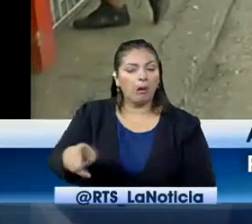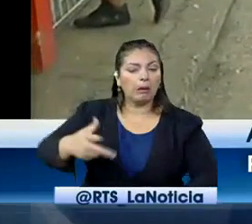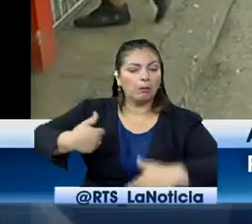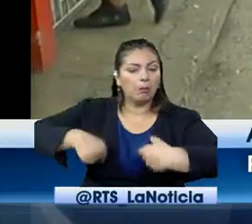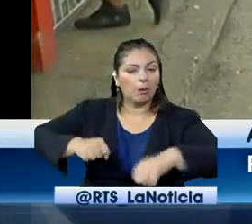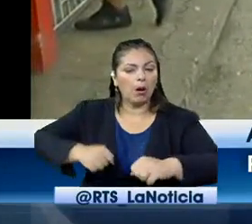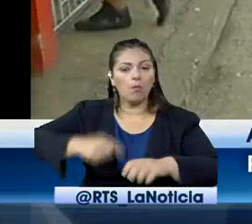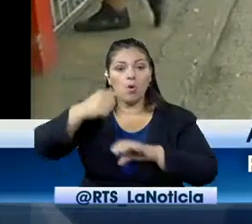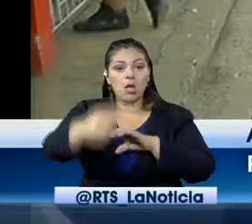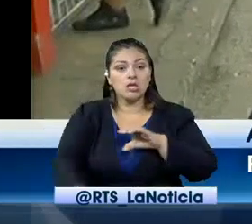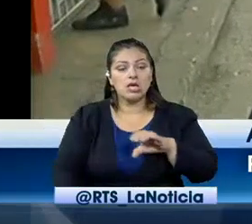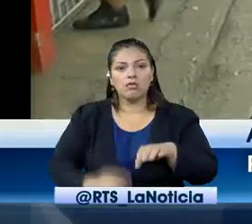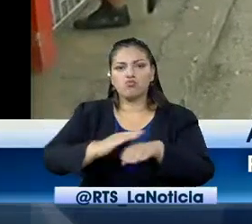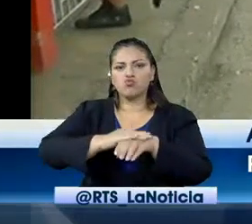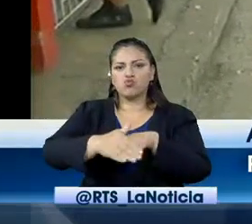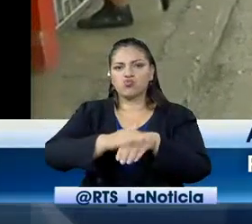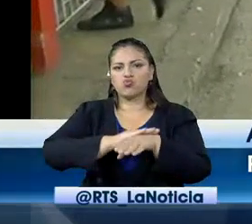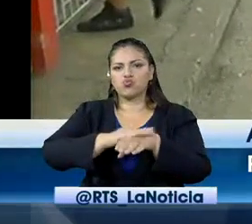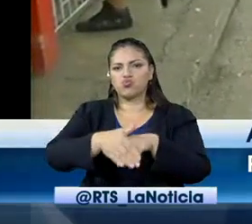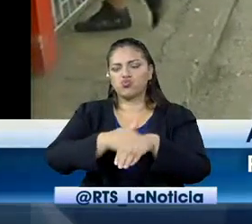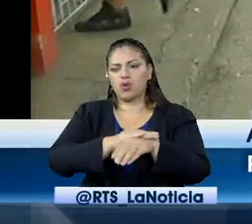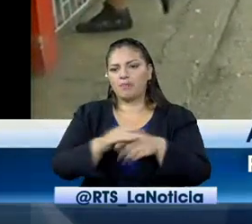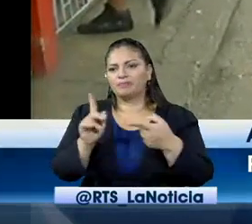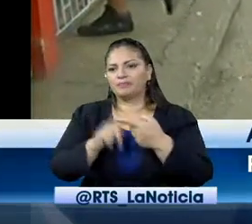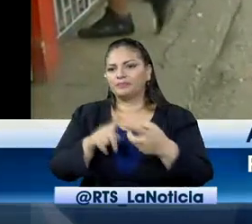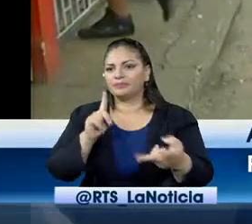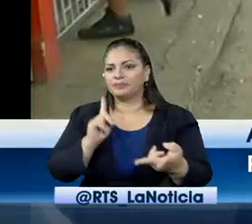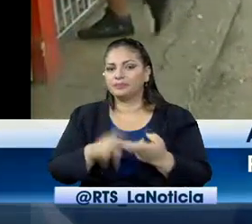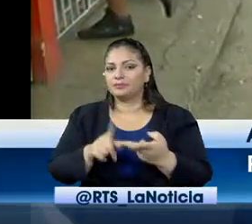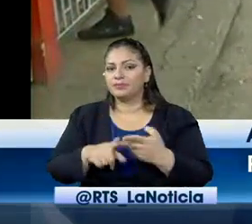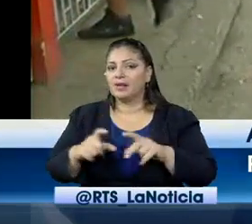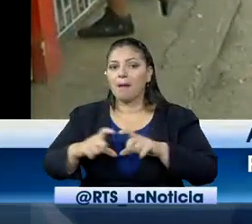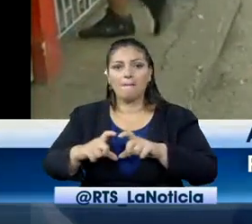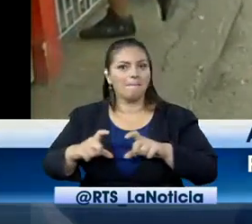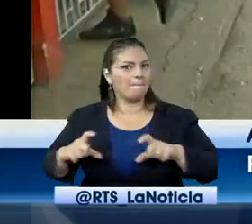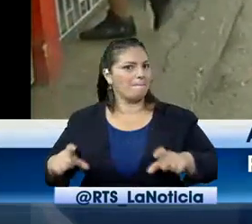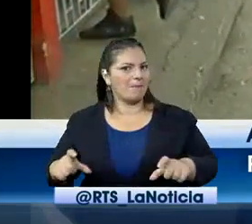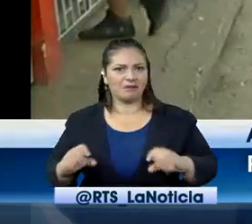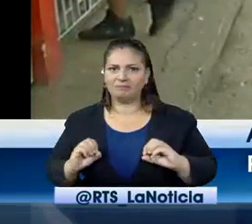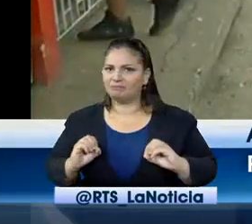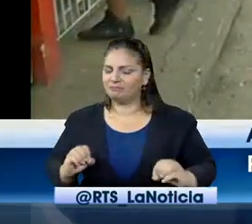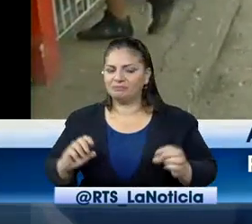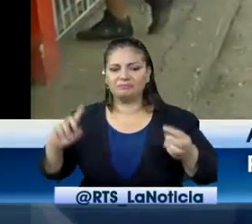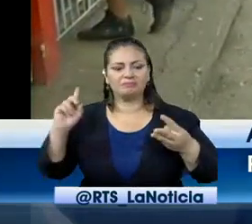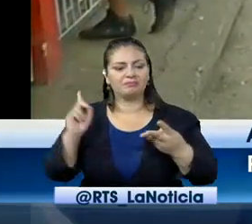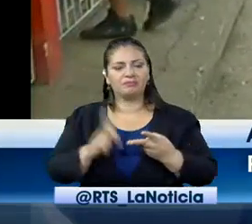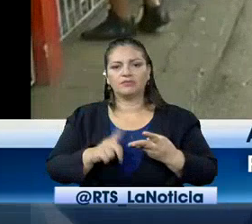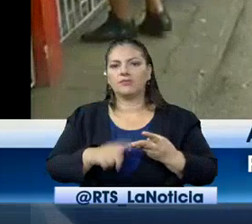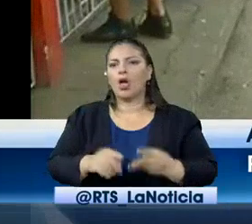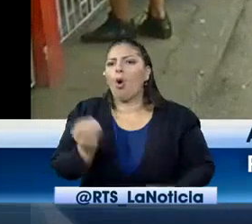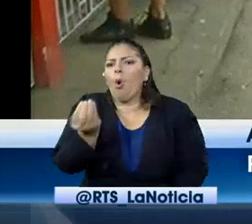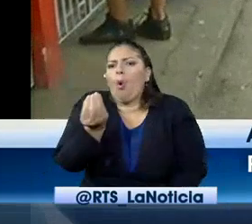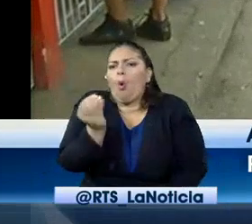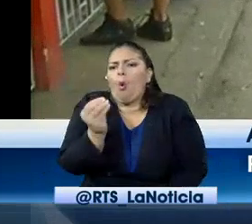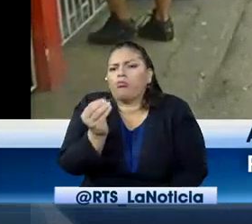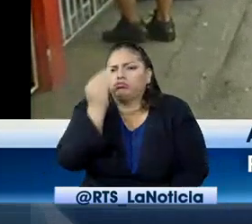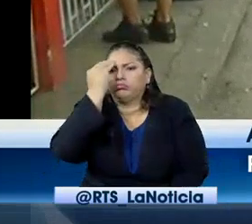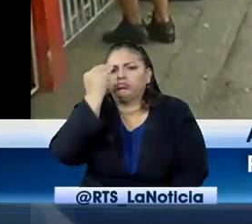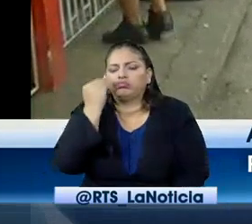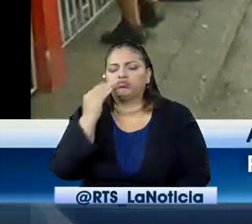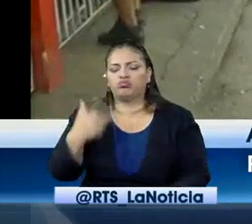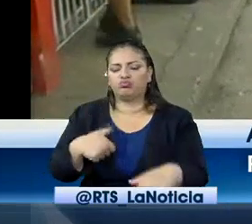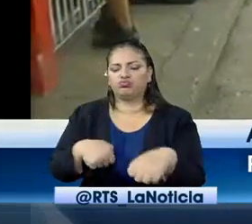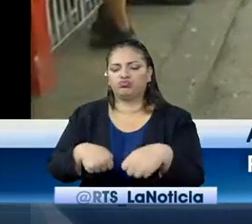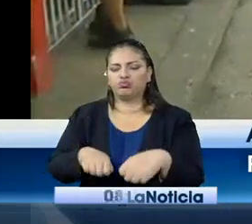lisas y personas menores de edad. Así que más adelante vamos a conocer cómo se va a llevar a cabo este trabajo, porque